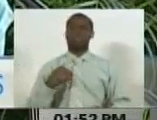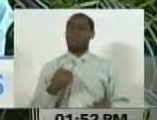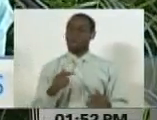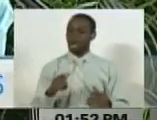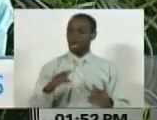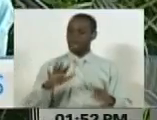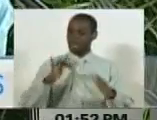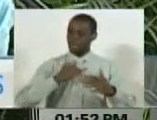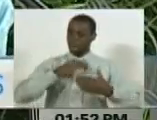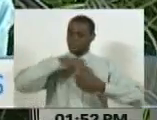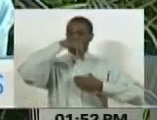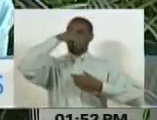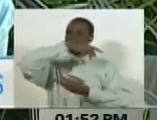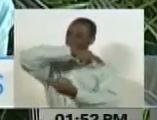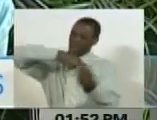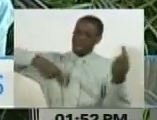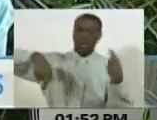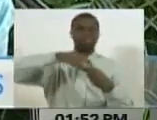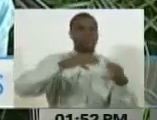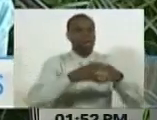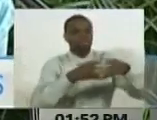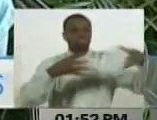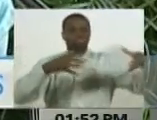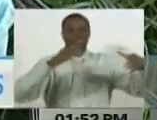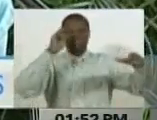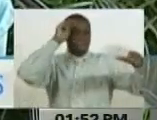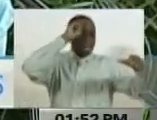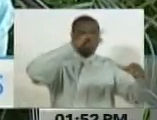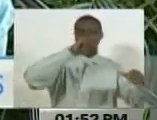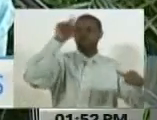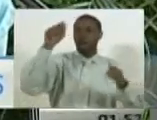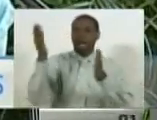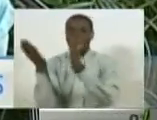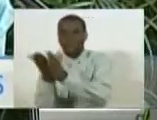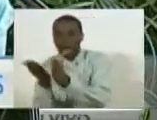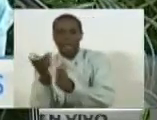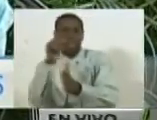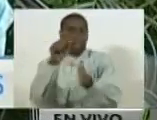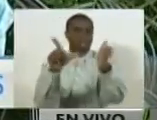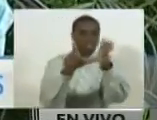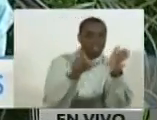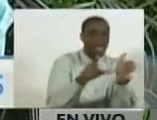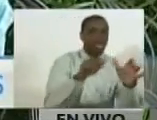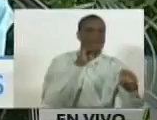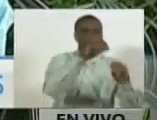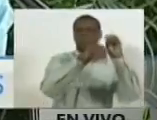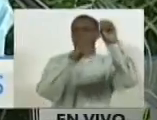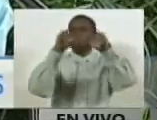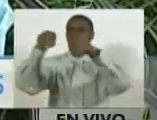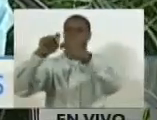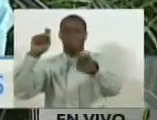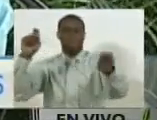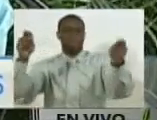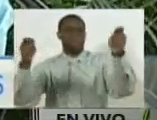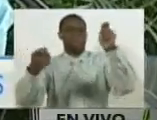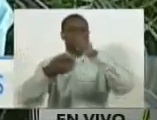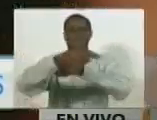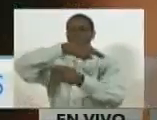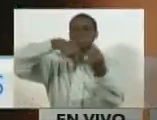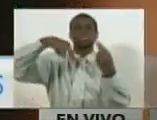magisterio venezolano, en cada aula de clase, en cada escuela, en cada liceo. Hay que hacer una revolución de carácter